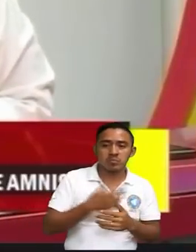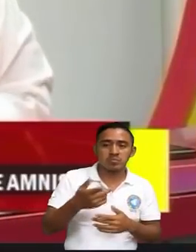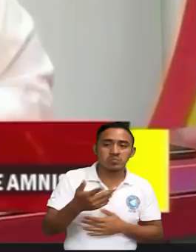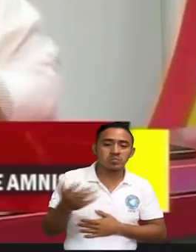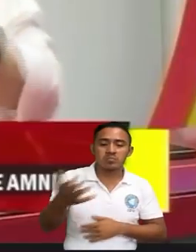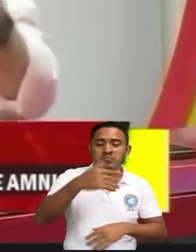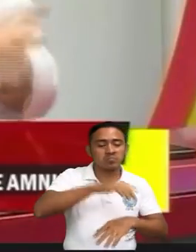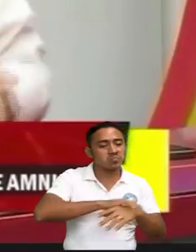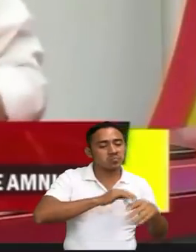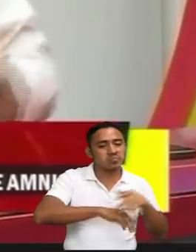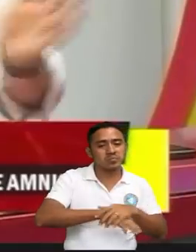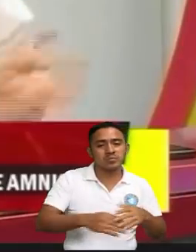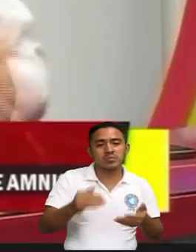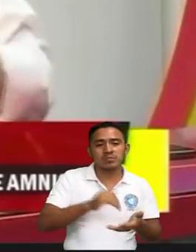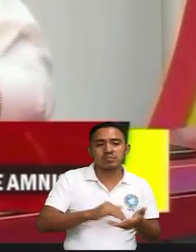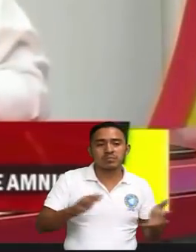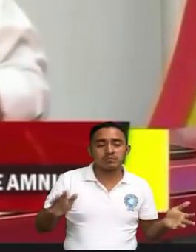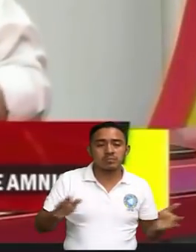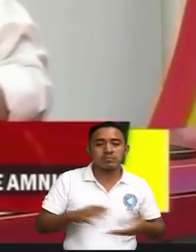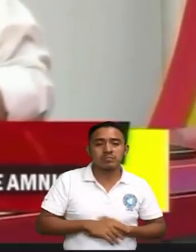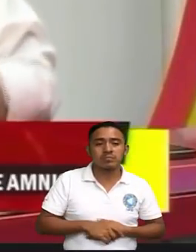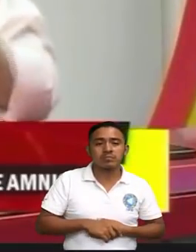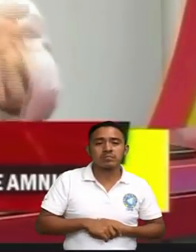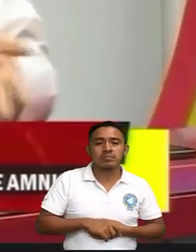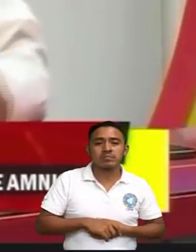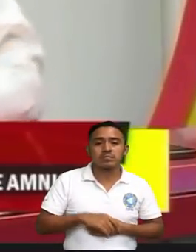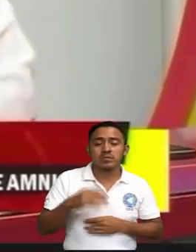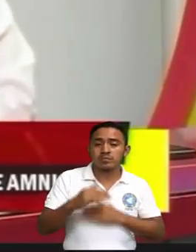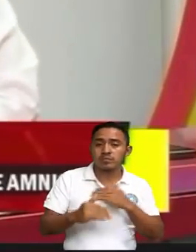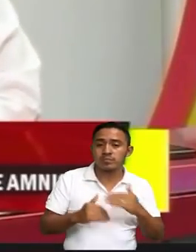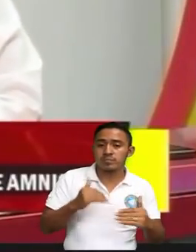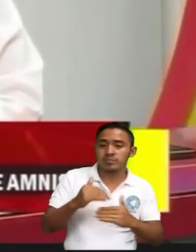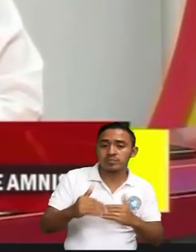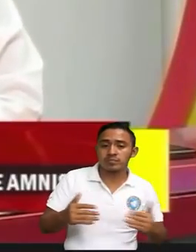de eso. Se activa todo este proceso y